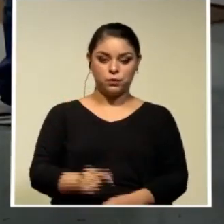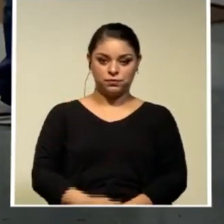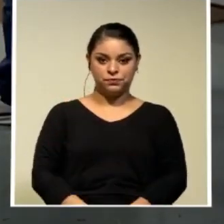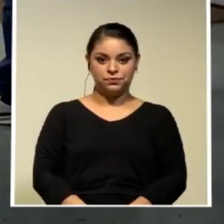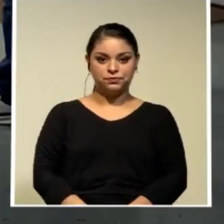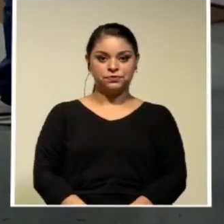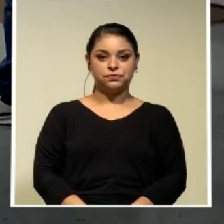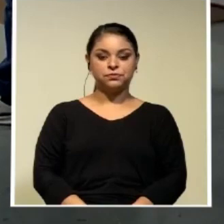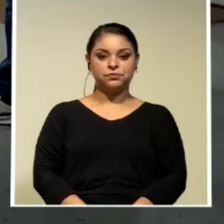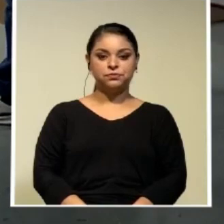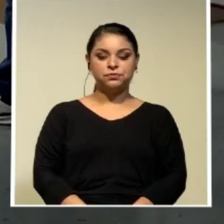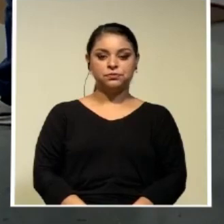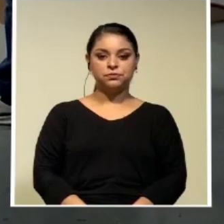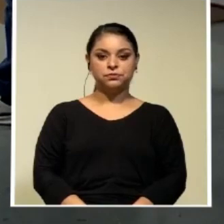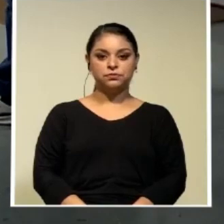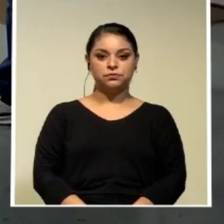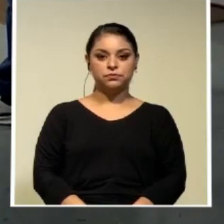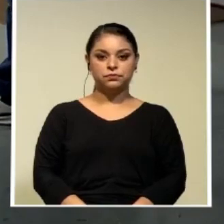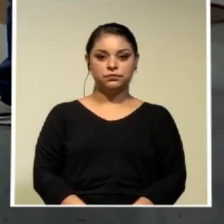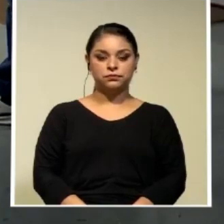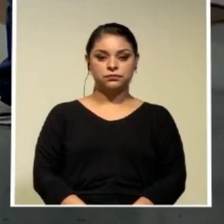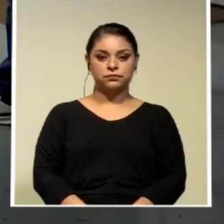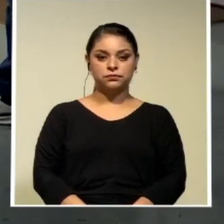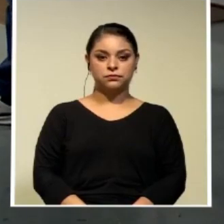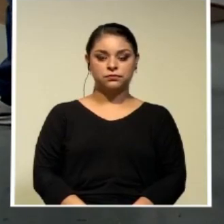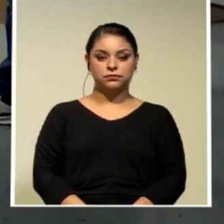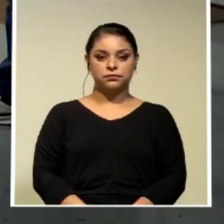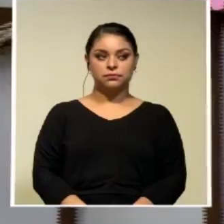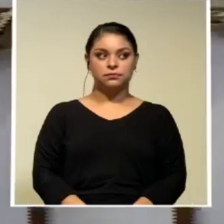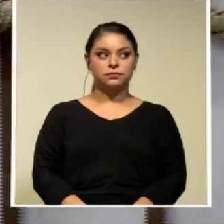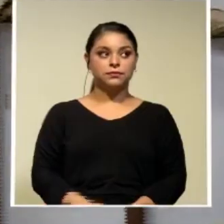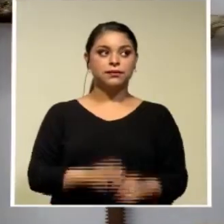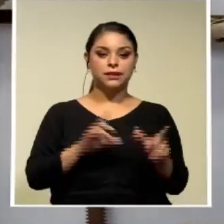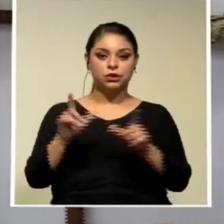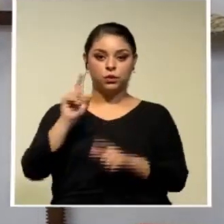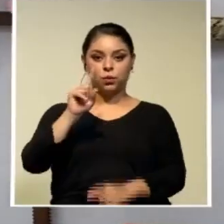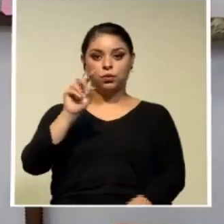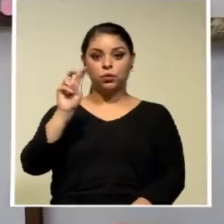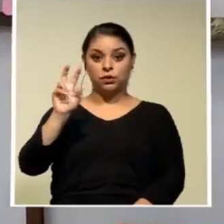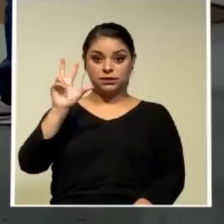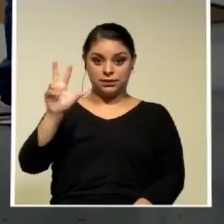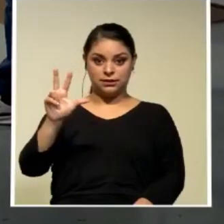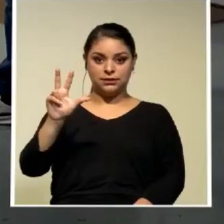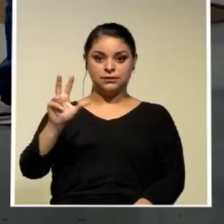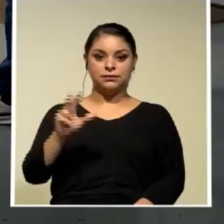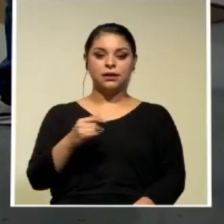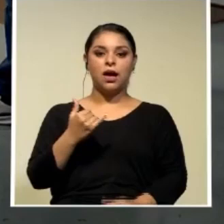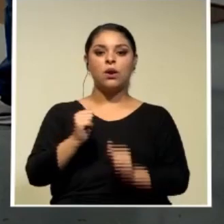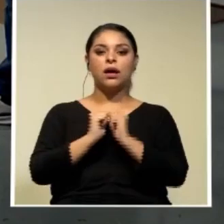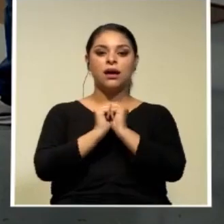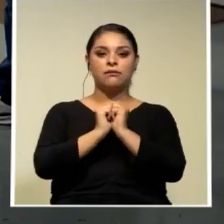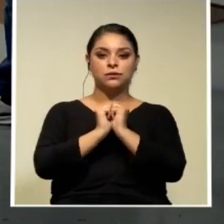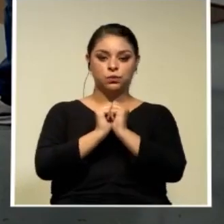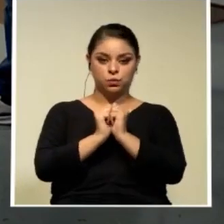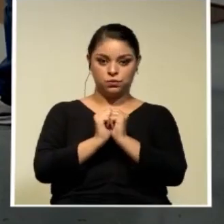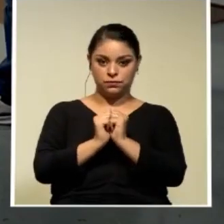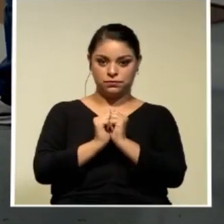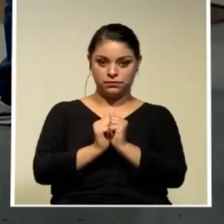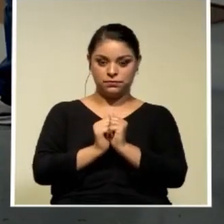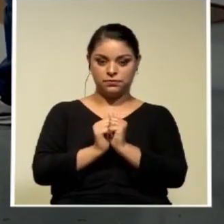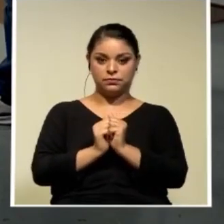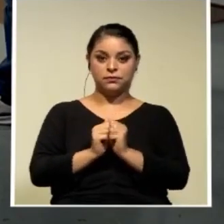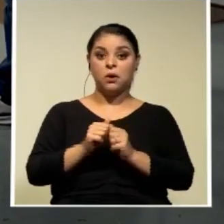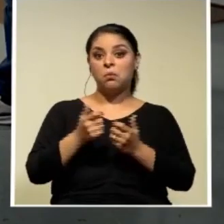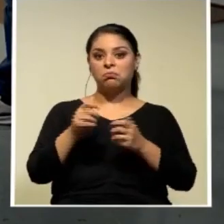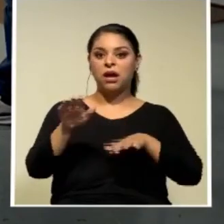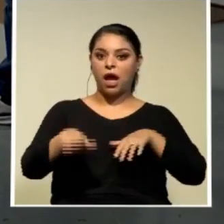este. Ok. Vamos a hacerlo aquí. Una, dos, tres. Ahora podría ser caballito. Sí, caballito. Galope,